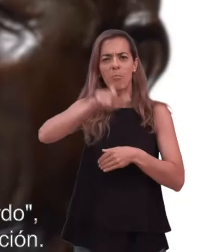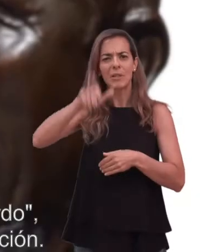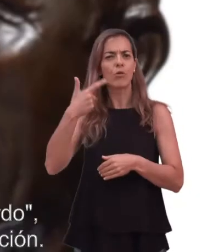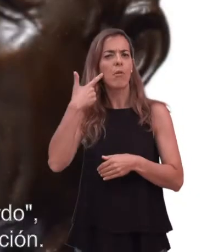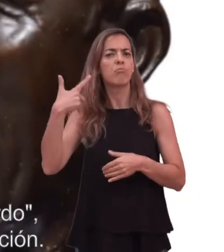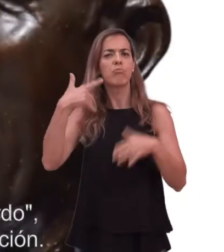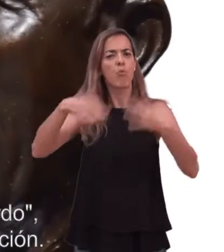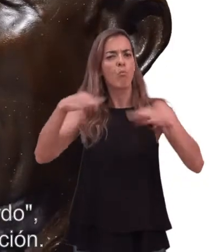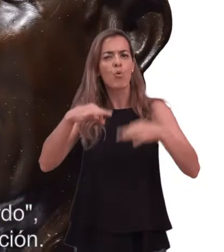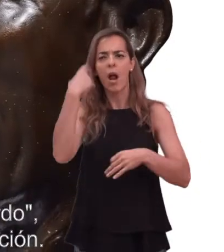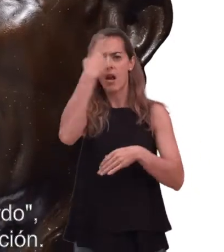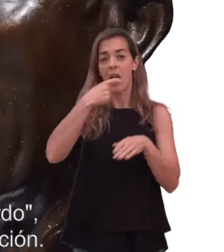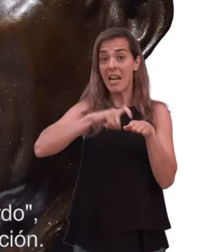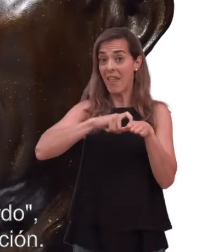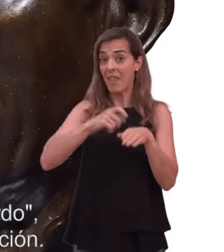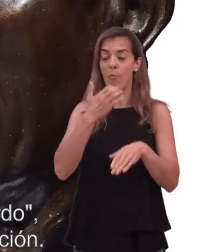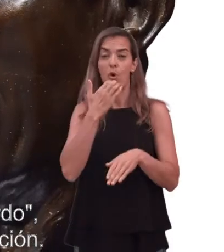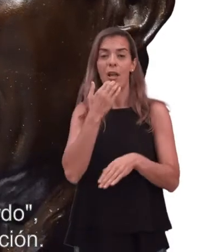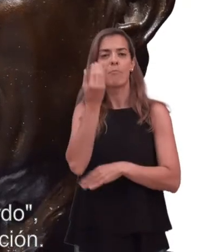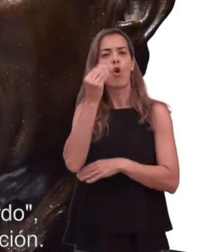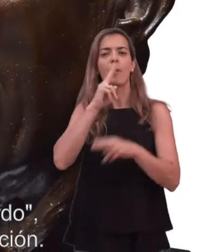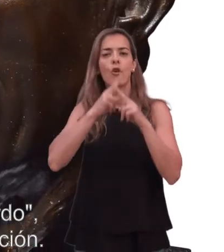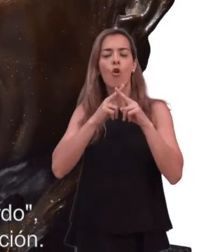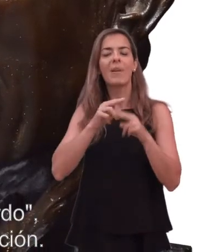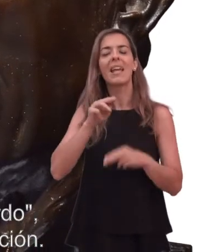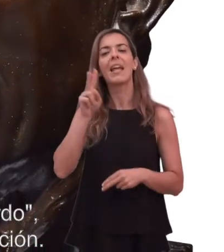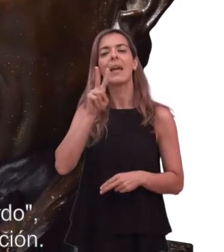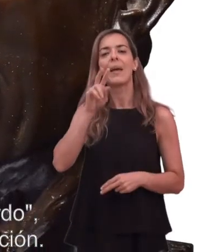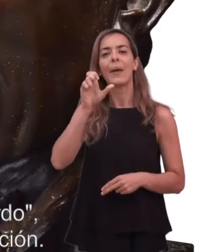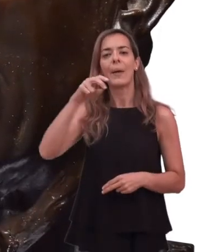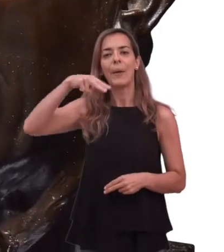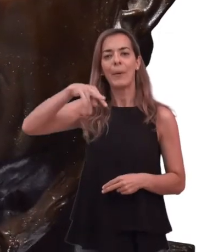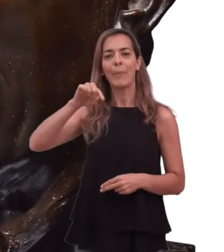de Peñalsordo, también presente en la exposición.